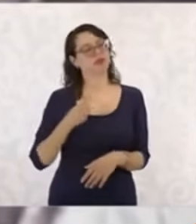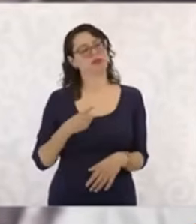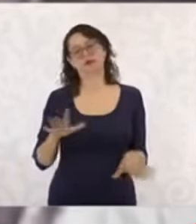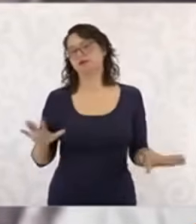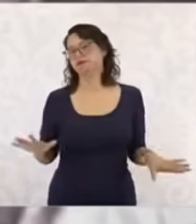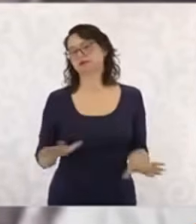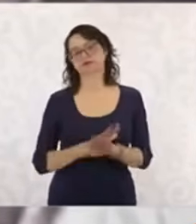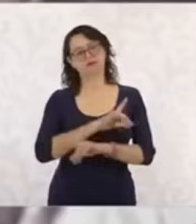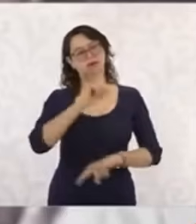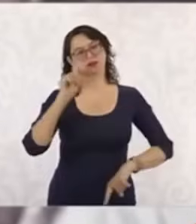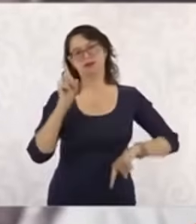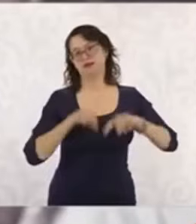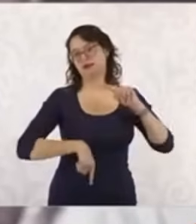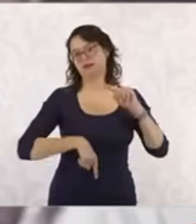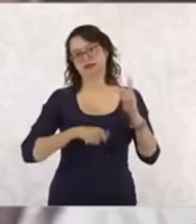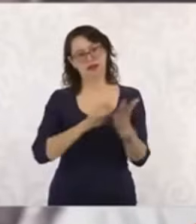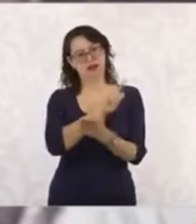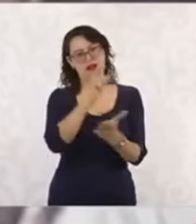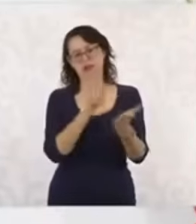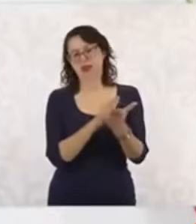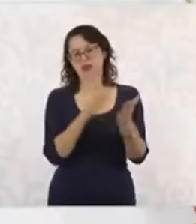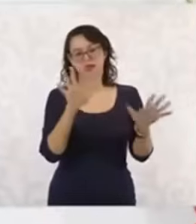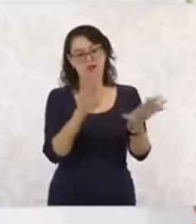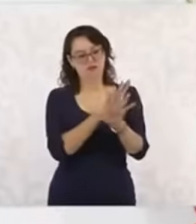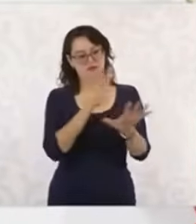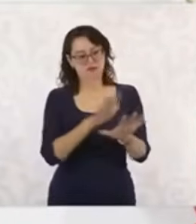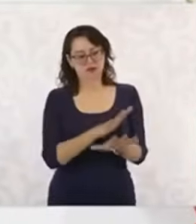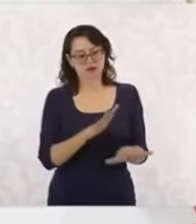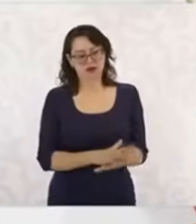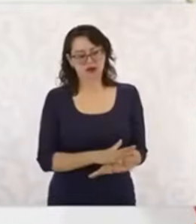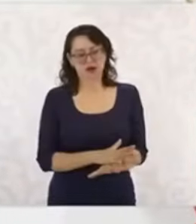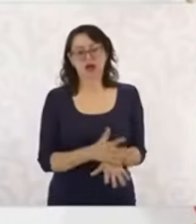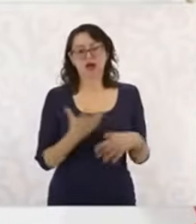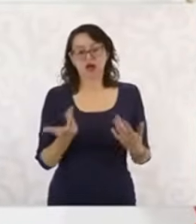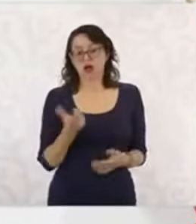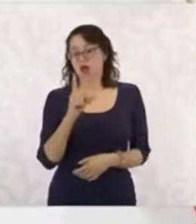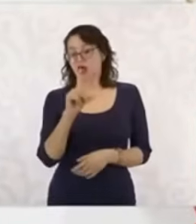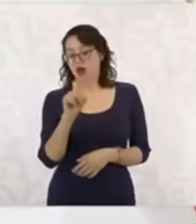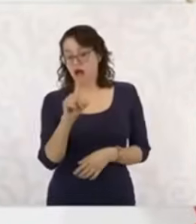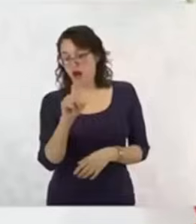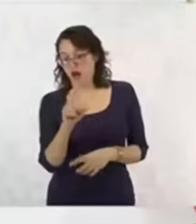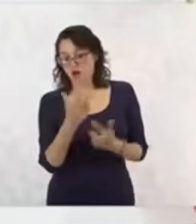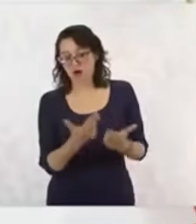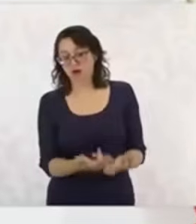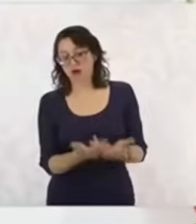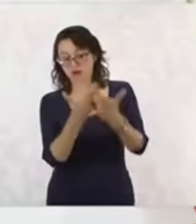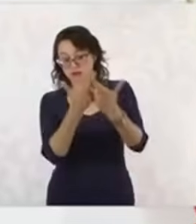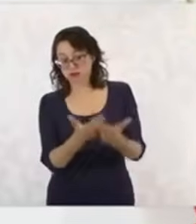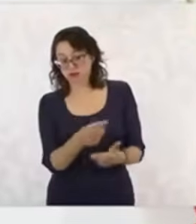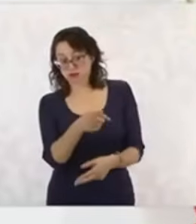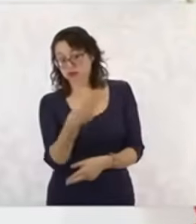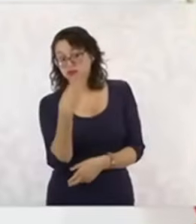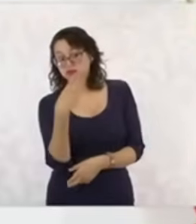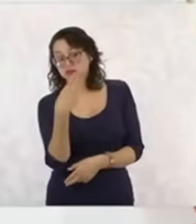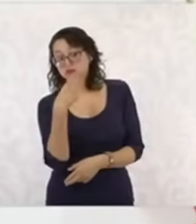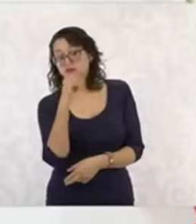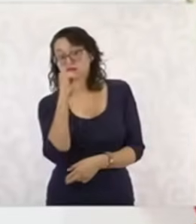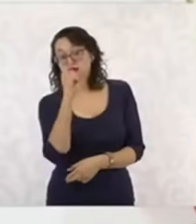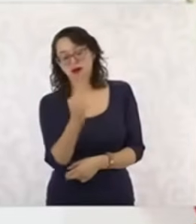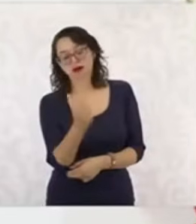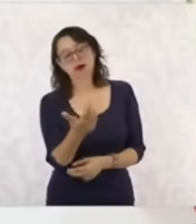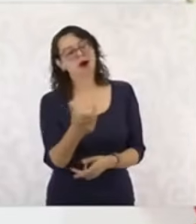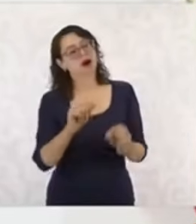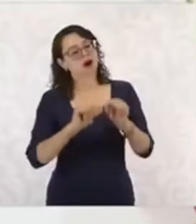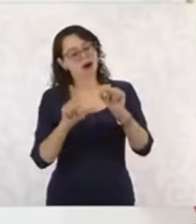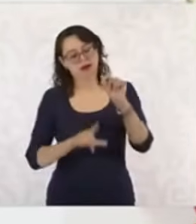este mercado negro y que esta agua que no se está utilizando regrese al dominio de la nación